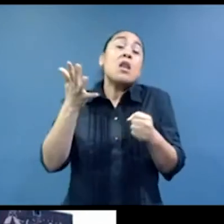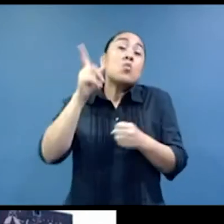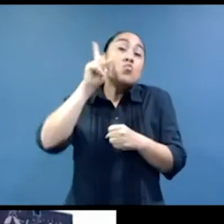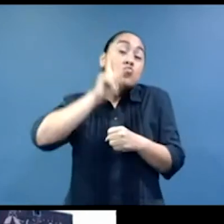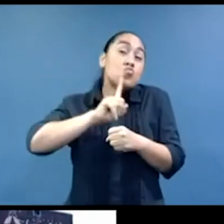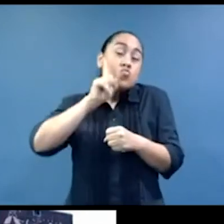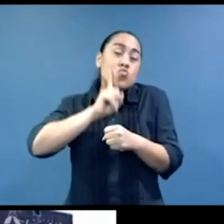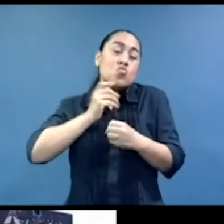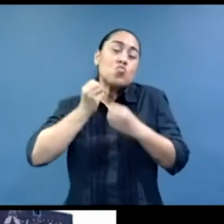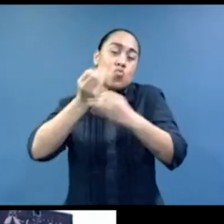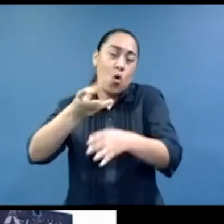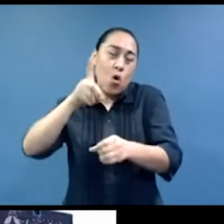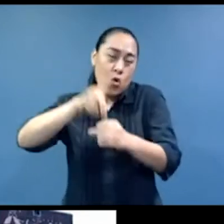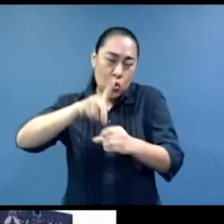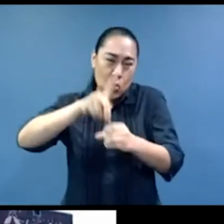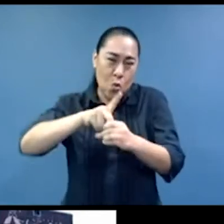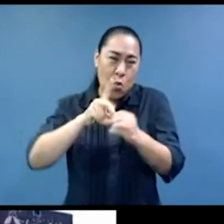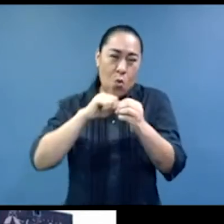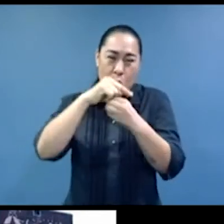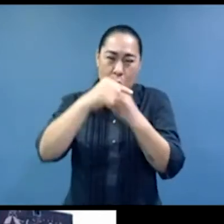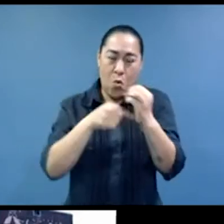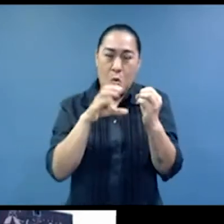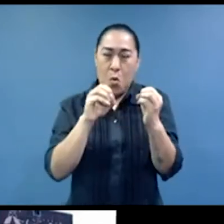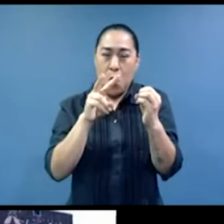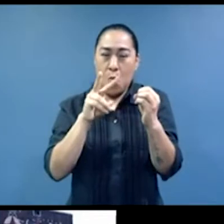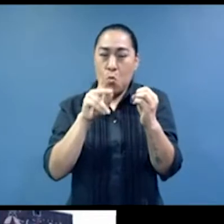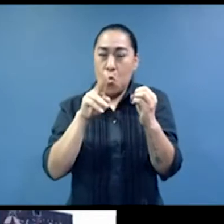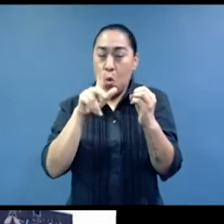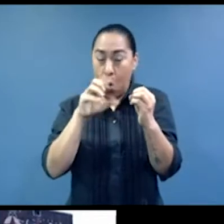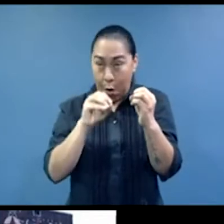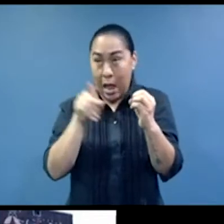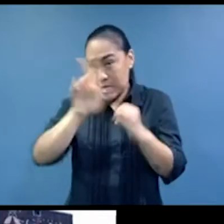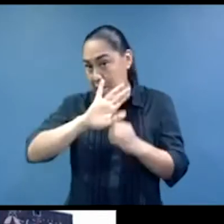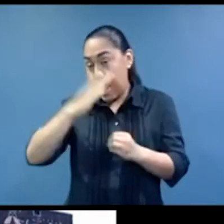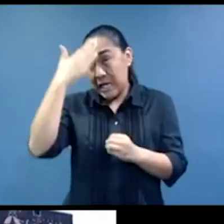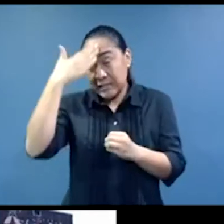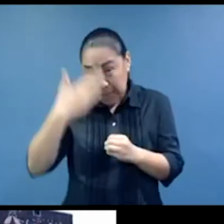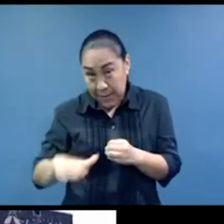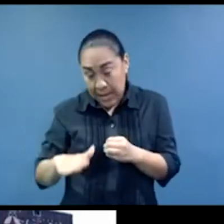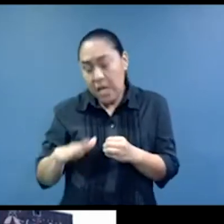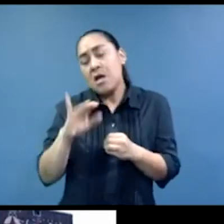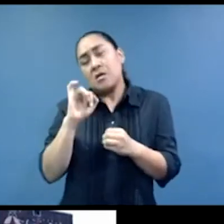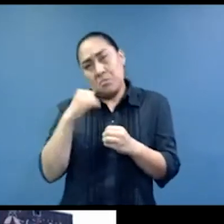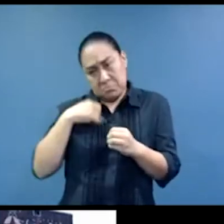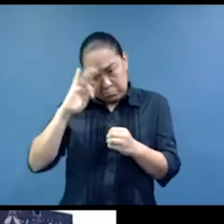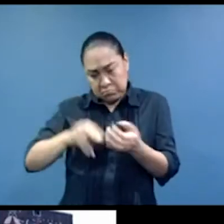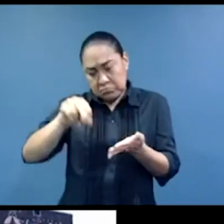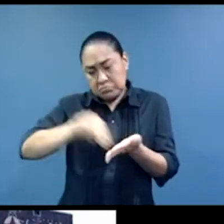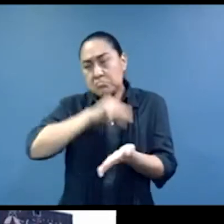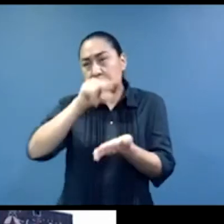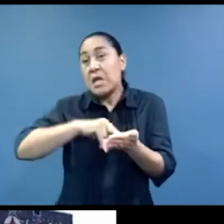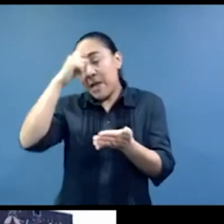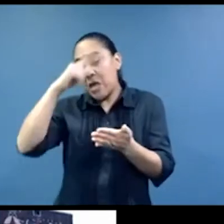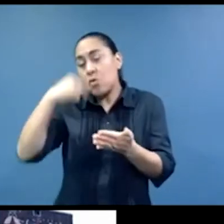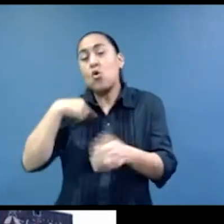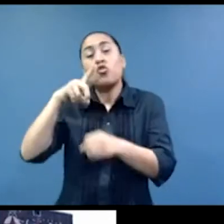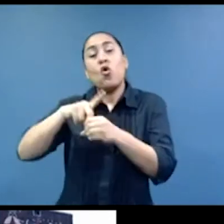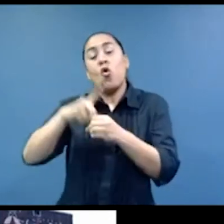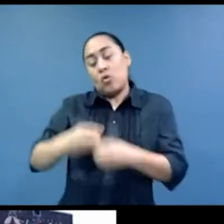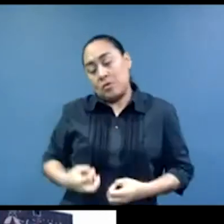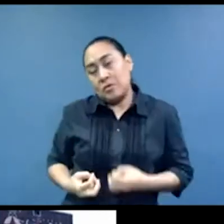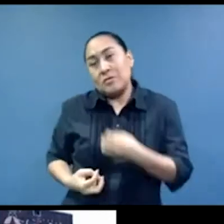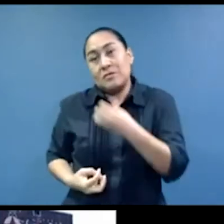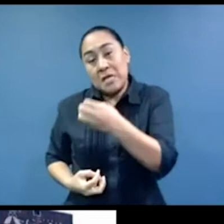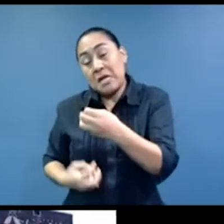mujer consciente de que iba a ser utilizado para una pareja o para